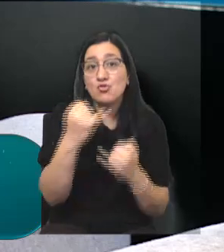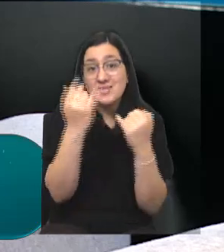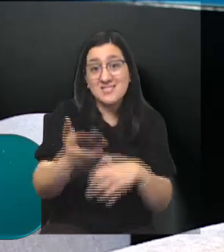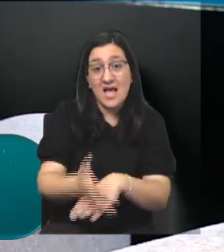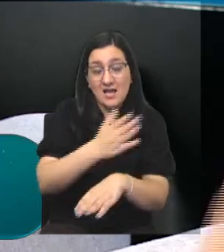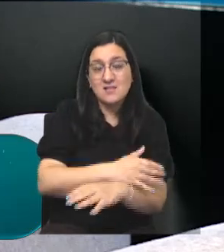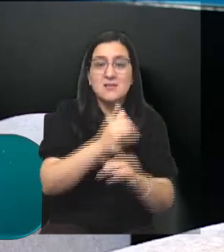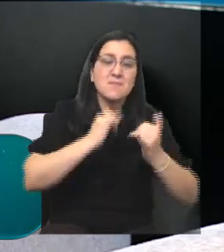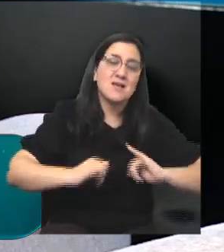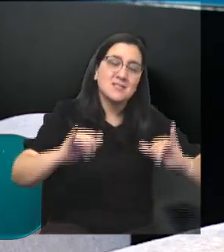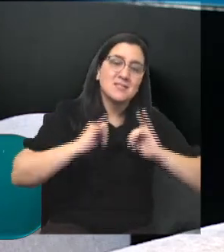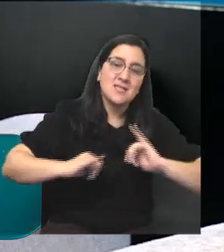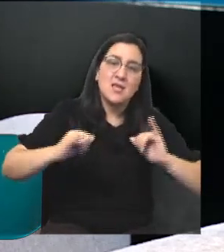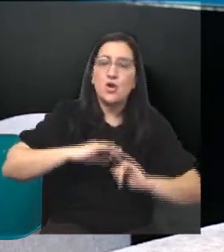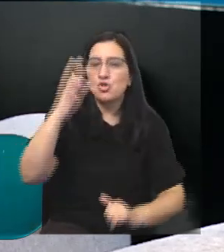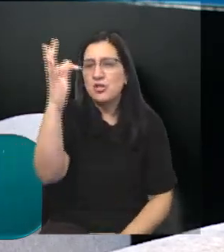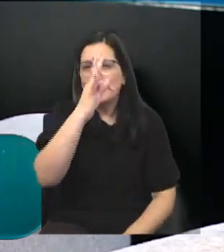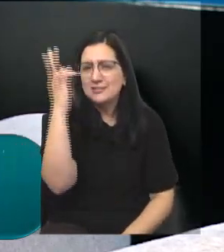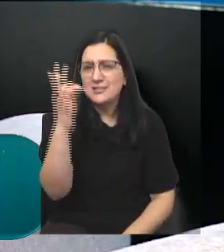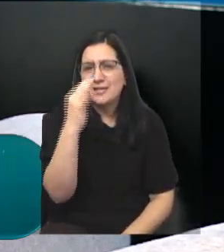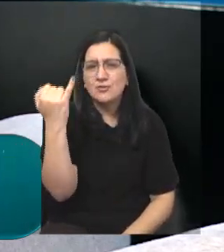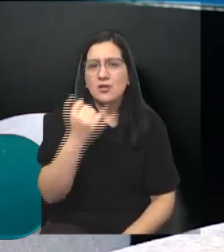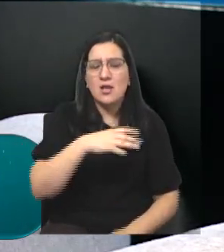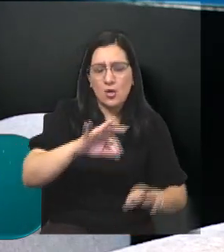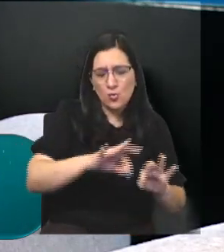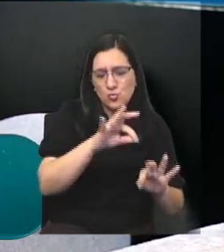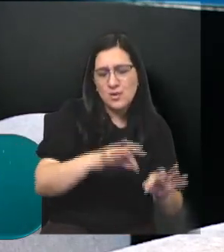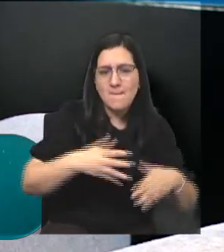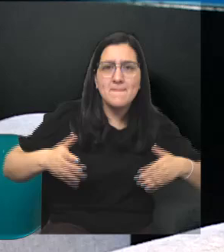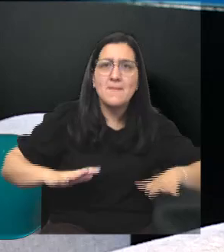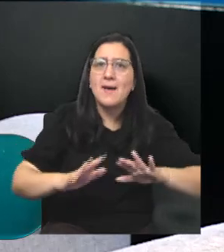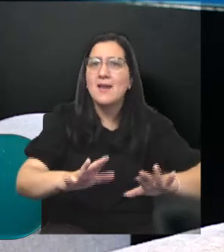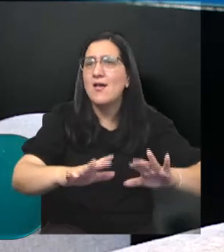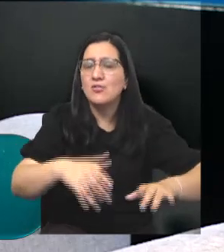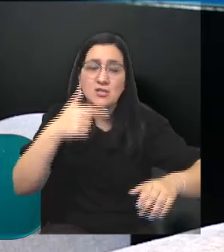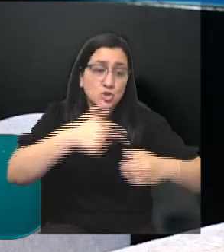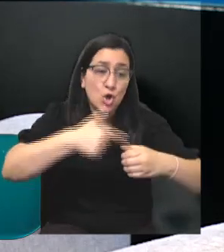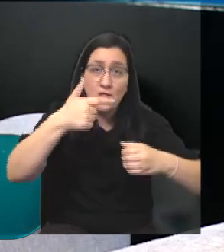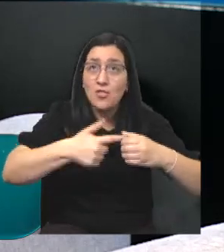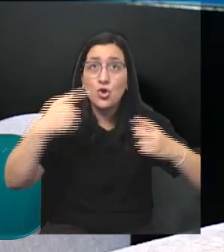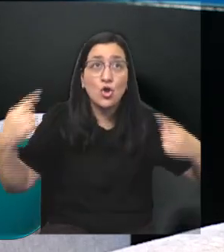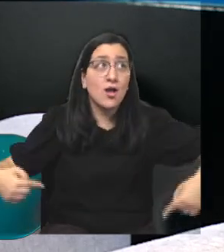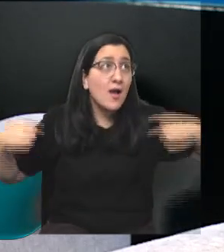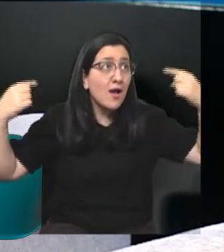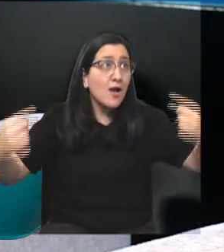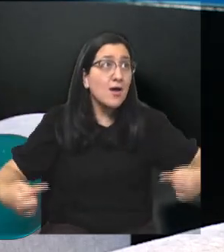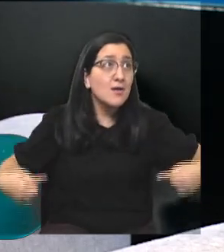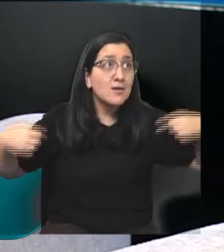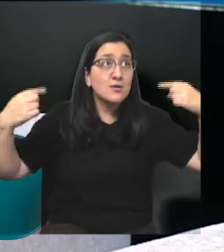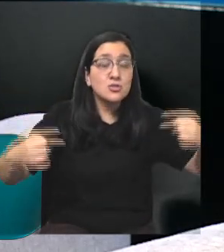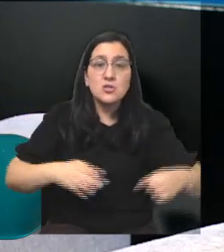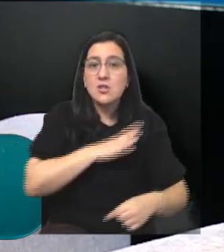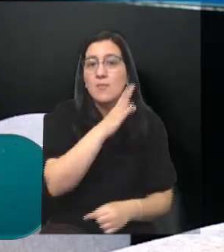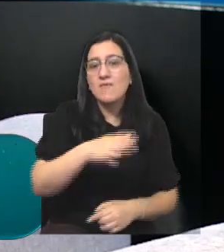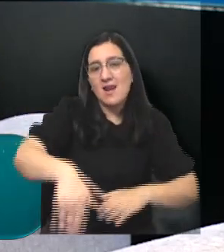y recorren los talleres donde están las costureras preparando y donde están soldando los carros. Es hermoso. Y después se van